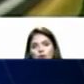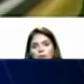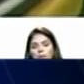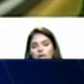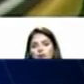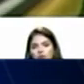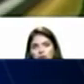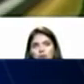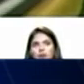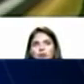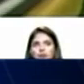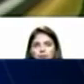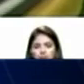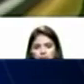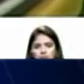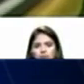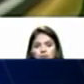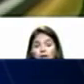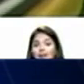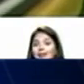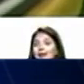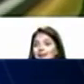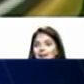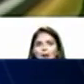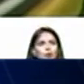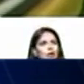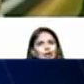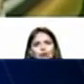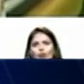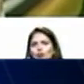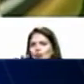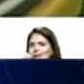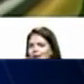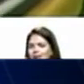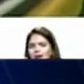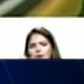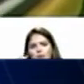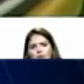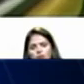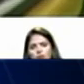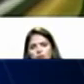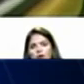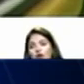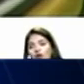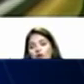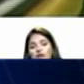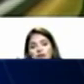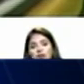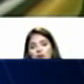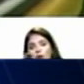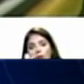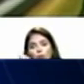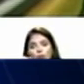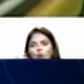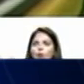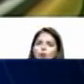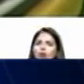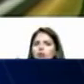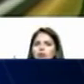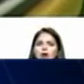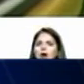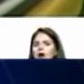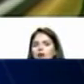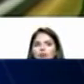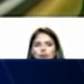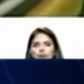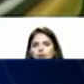dijo: requerimos un entendimiento entre todos los venezolanos y todas las venezolanas, un diálogo que abarque a